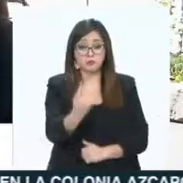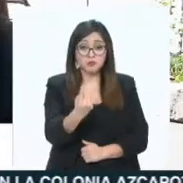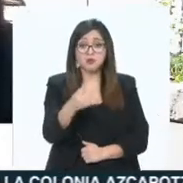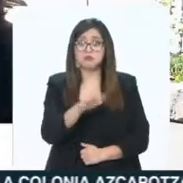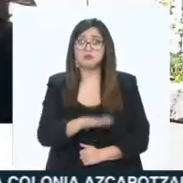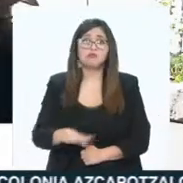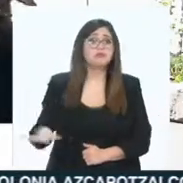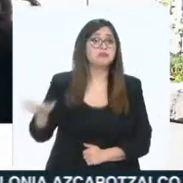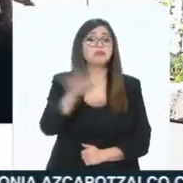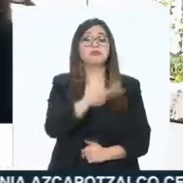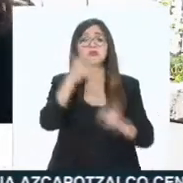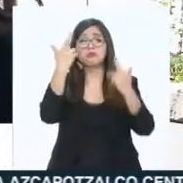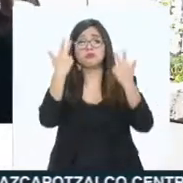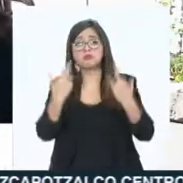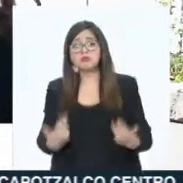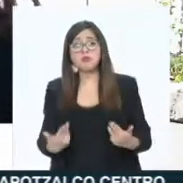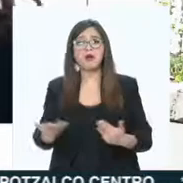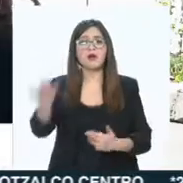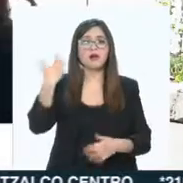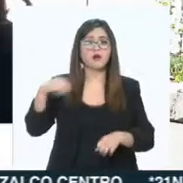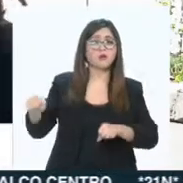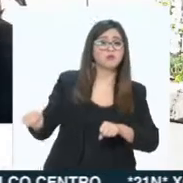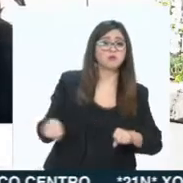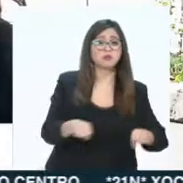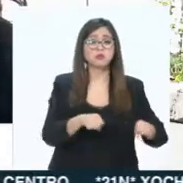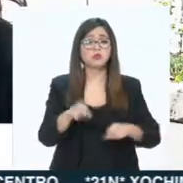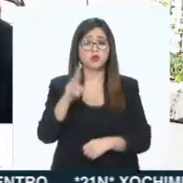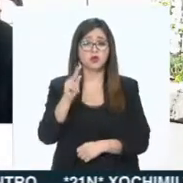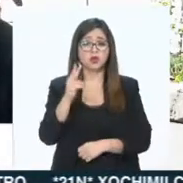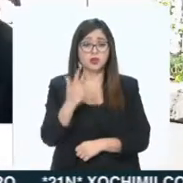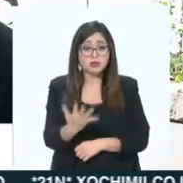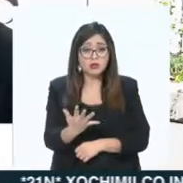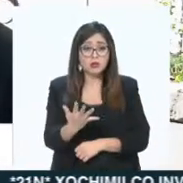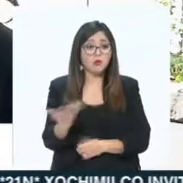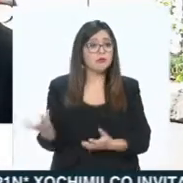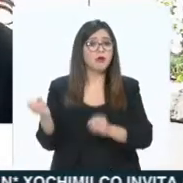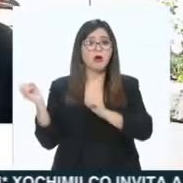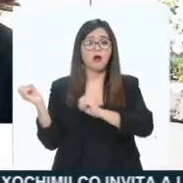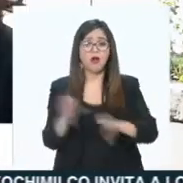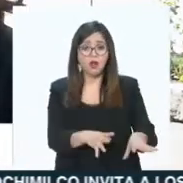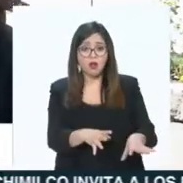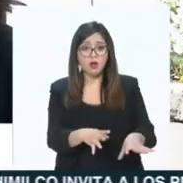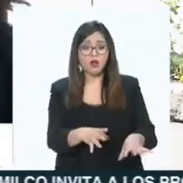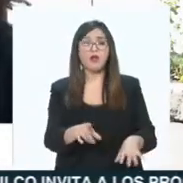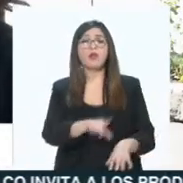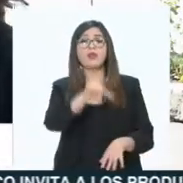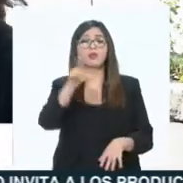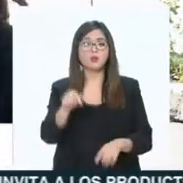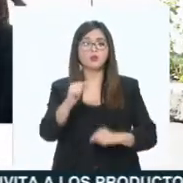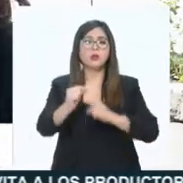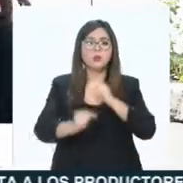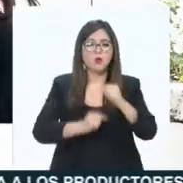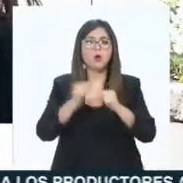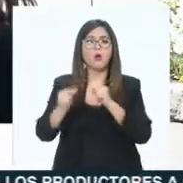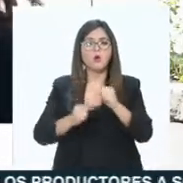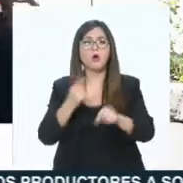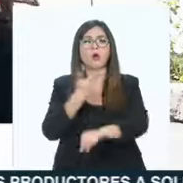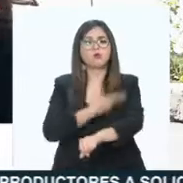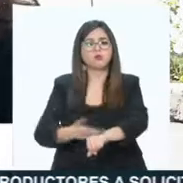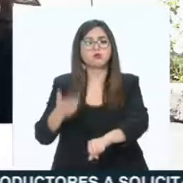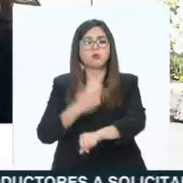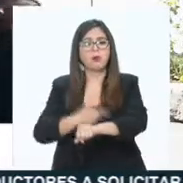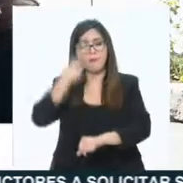pues, que estaba en ruinas, después del temblor se había abandonado y desde entonces es un espacio que busca acercar